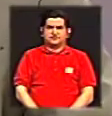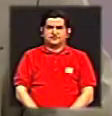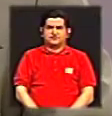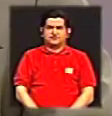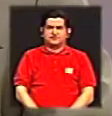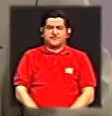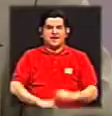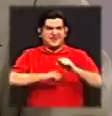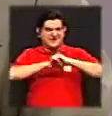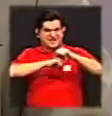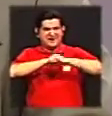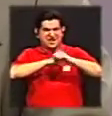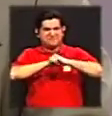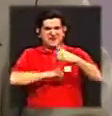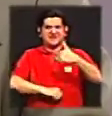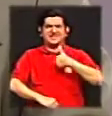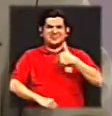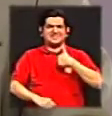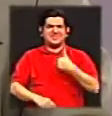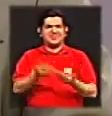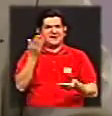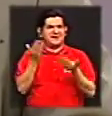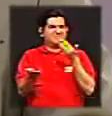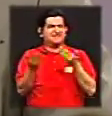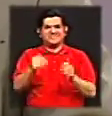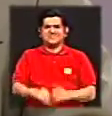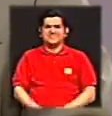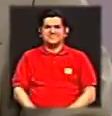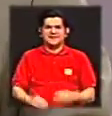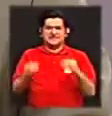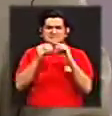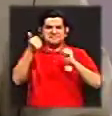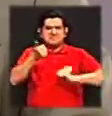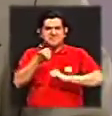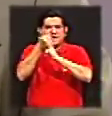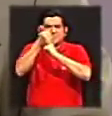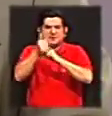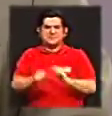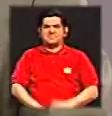¿Cuáles son las campañas que están teniendo más respaldo